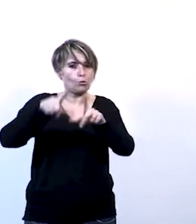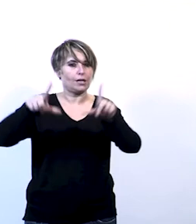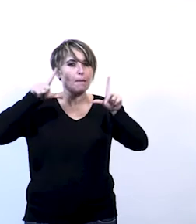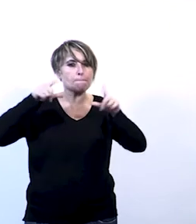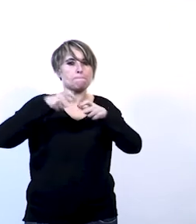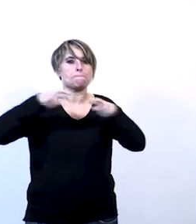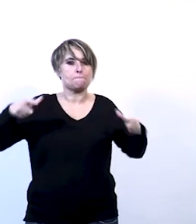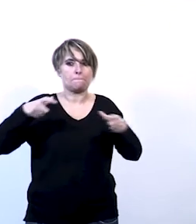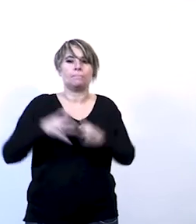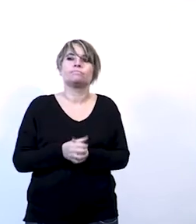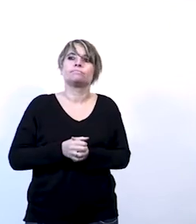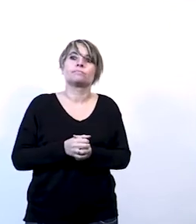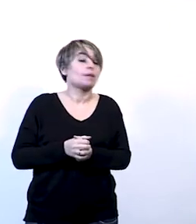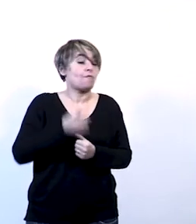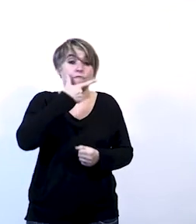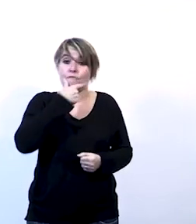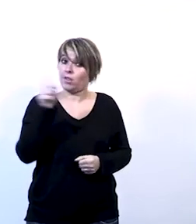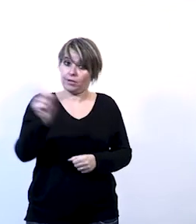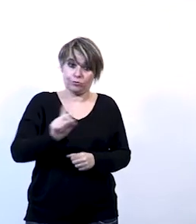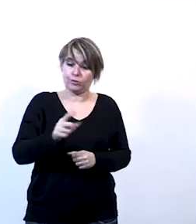antes. Sí que no es algo fácil,